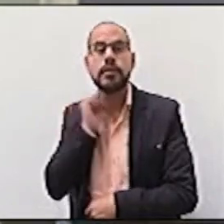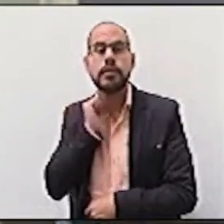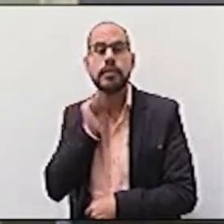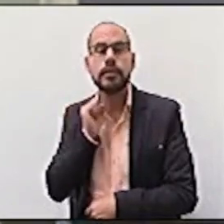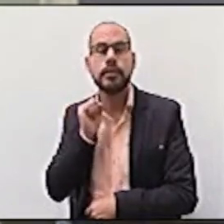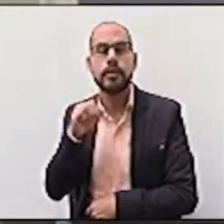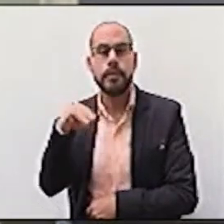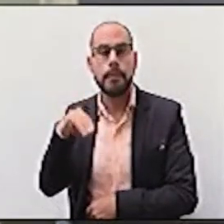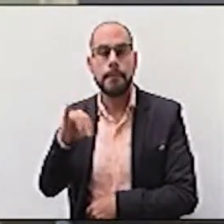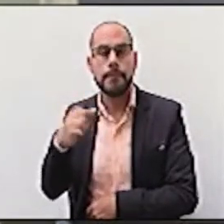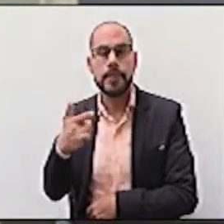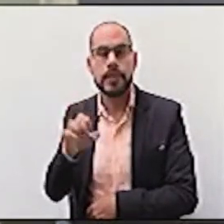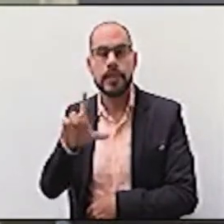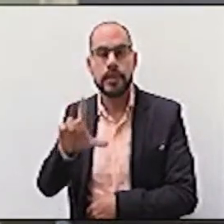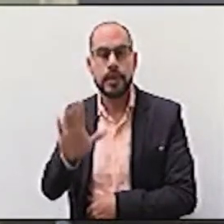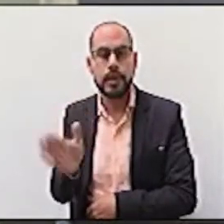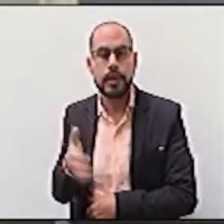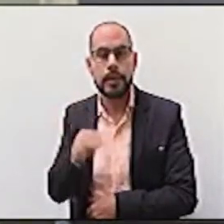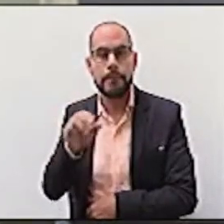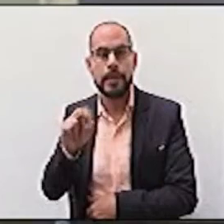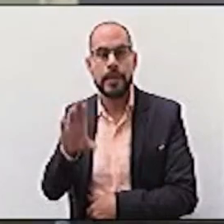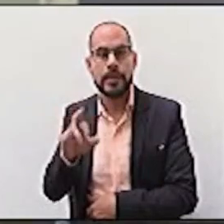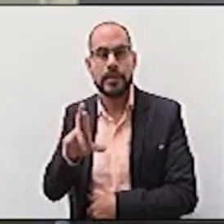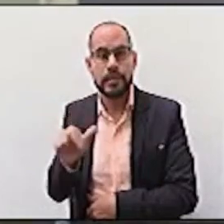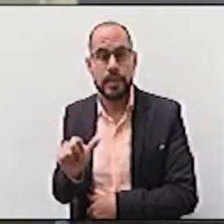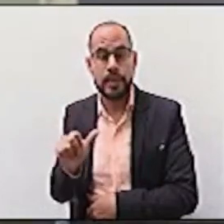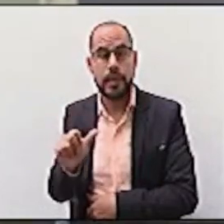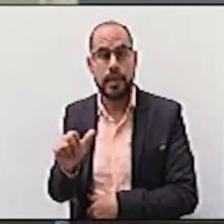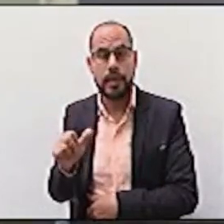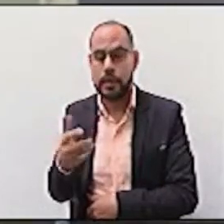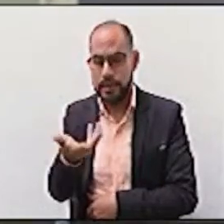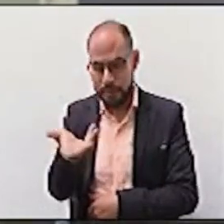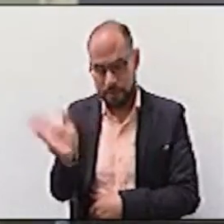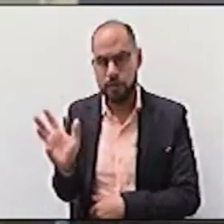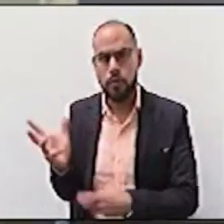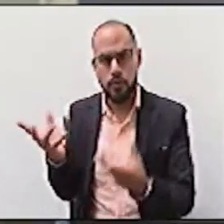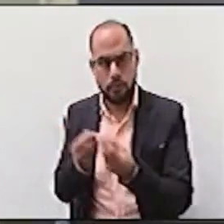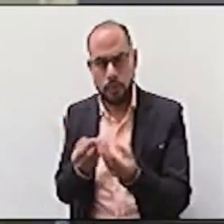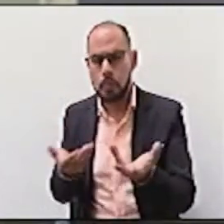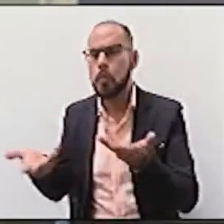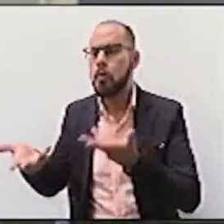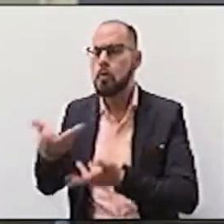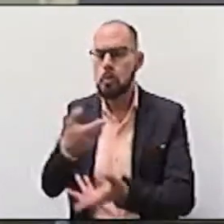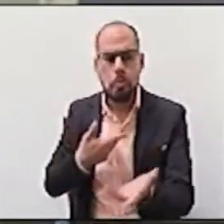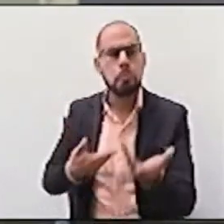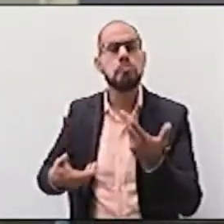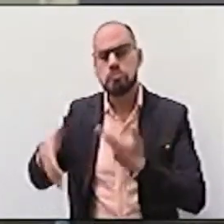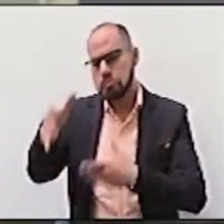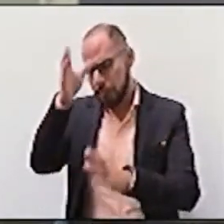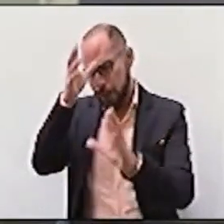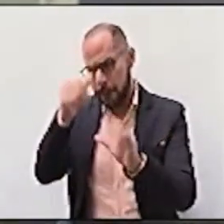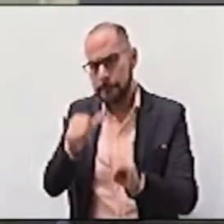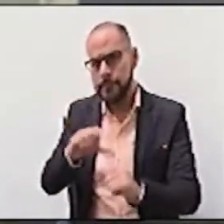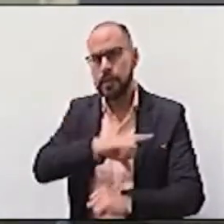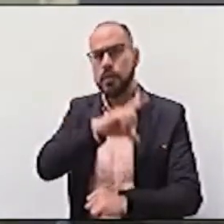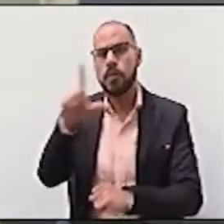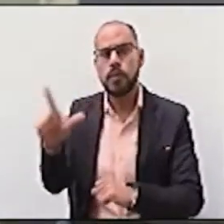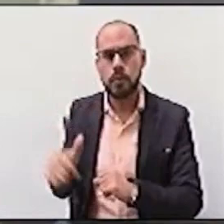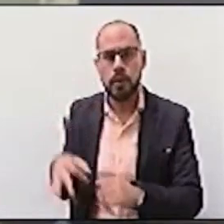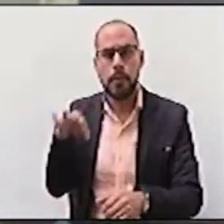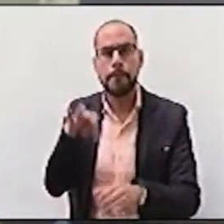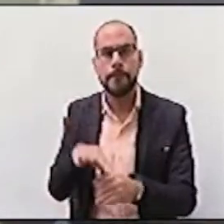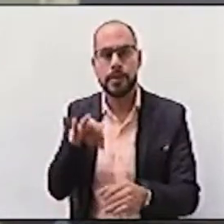Mancera. Y se llegó a un acuerdo, a un consenso, y entonces se sometió